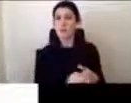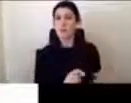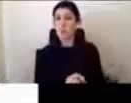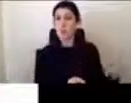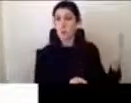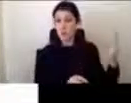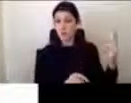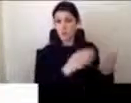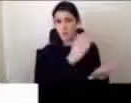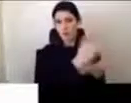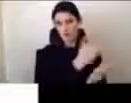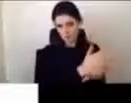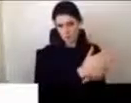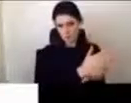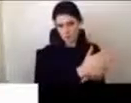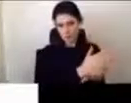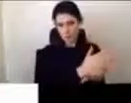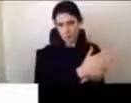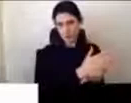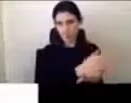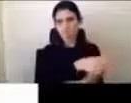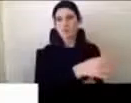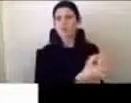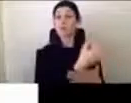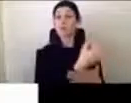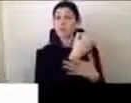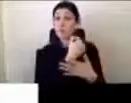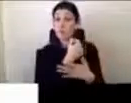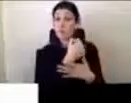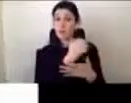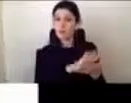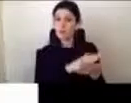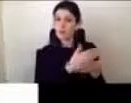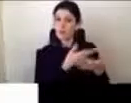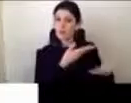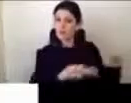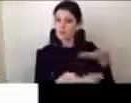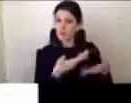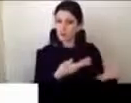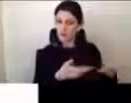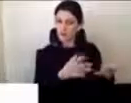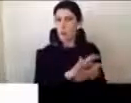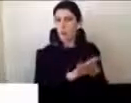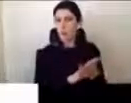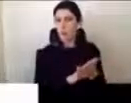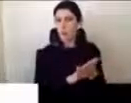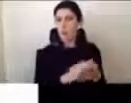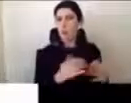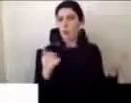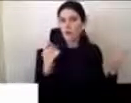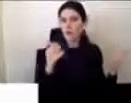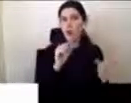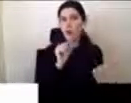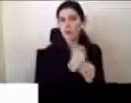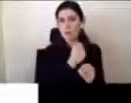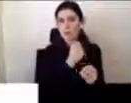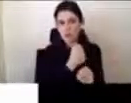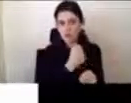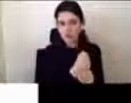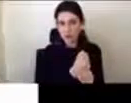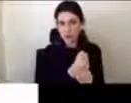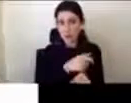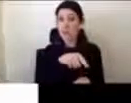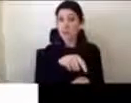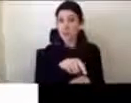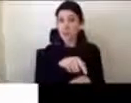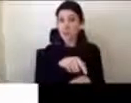escuelas, porque colaboran a una sana convivencia en instancias como recreos o talleres, por ejemplo, generando un espacio de